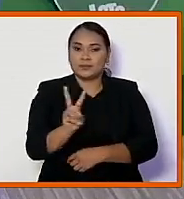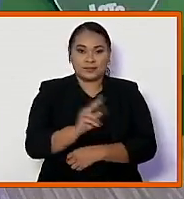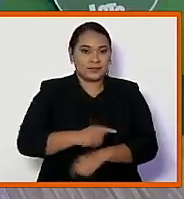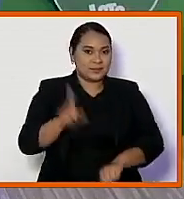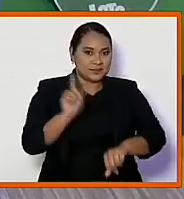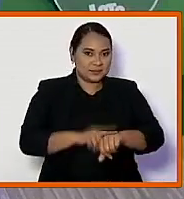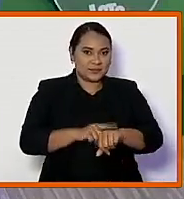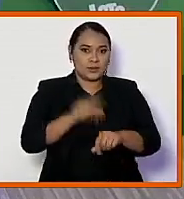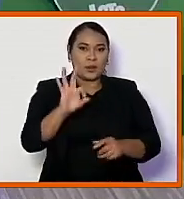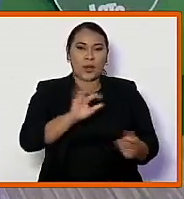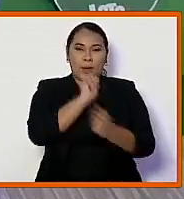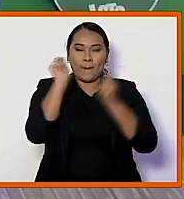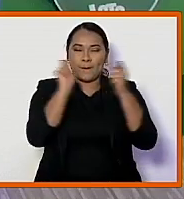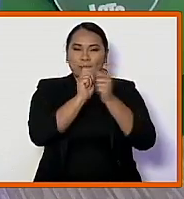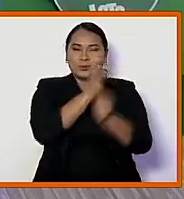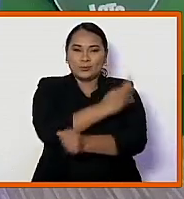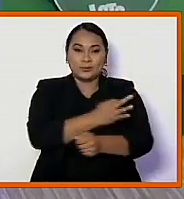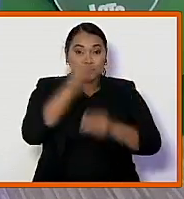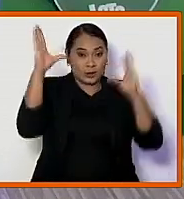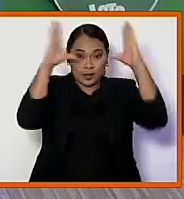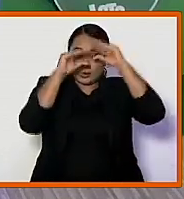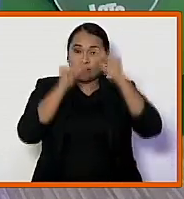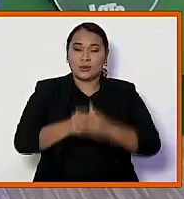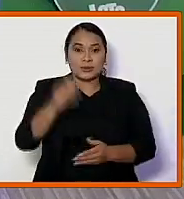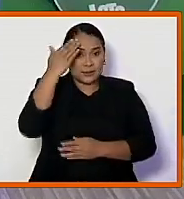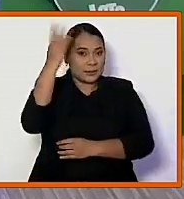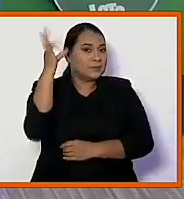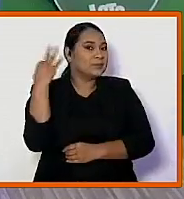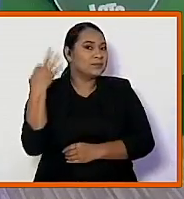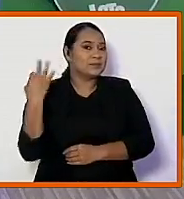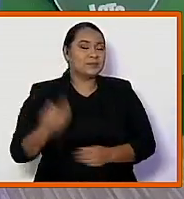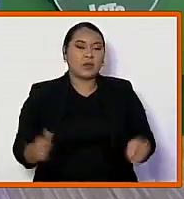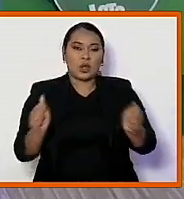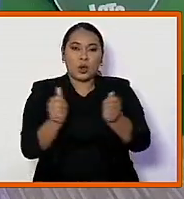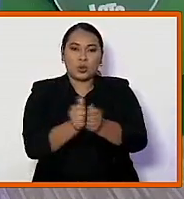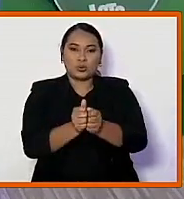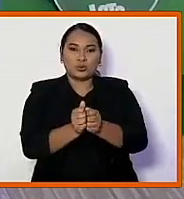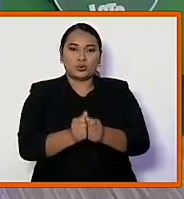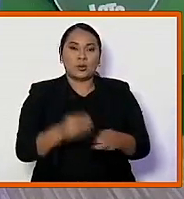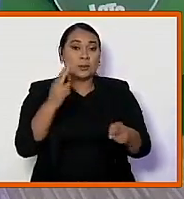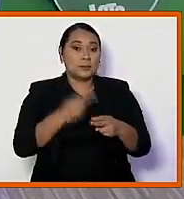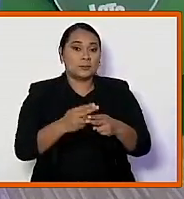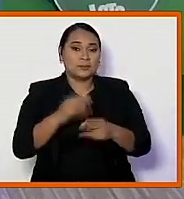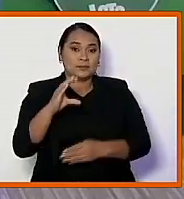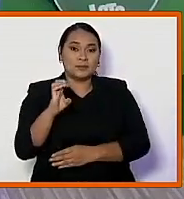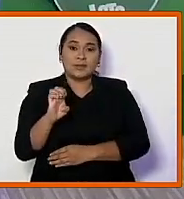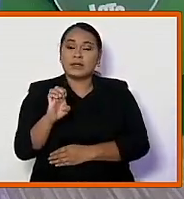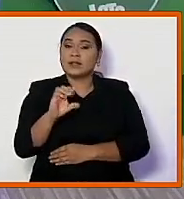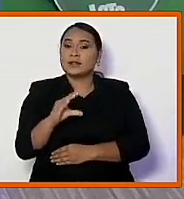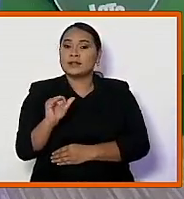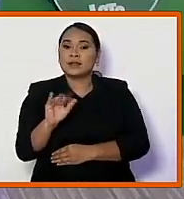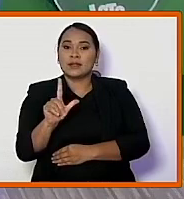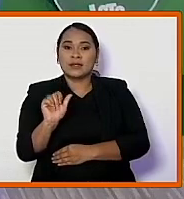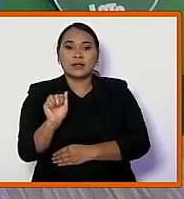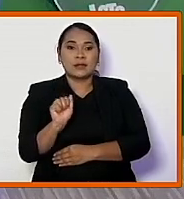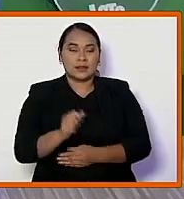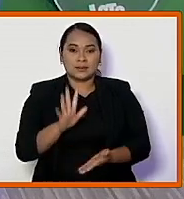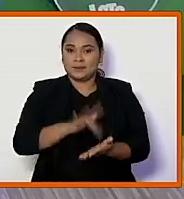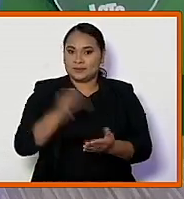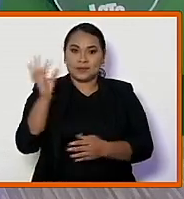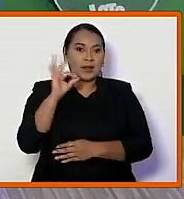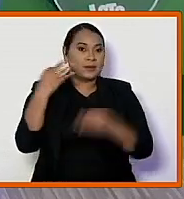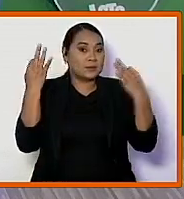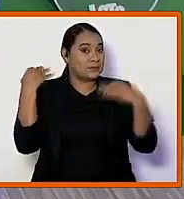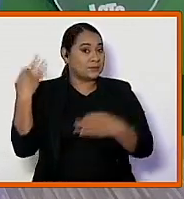marca las 9 en punto de la noche. Te saluda Francini Zúñiga en compañía de Cecilia Rosell. Muchas gracias, Francini. Nos encontramos en compañía